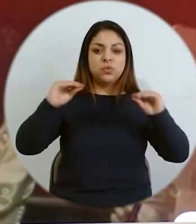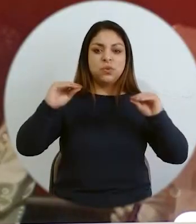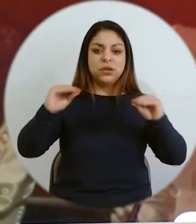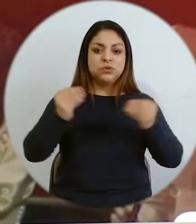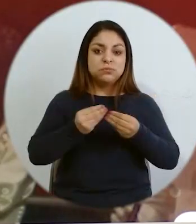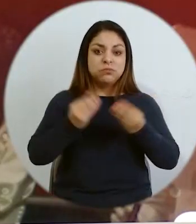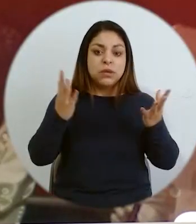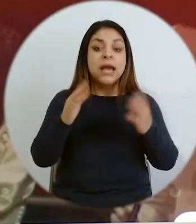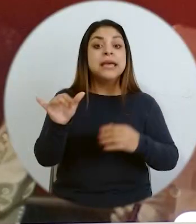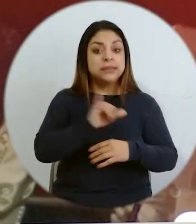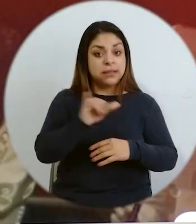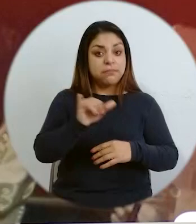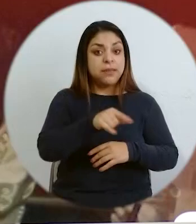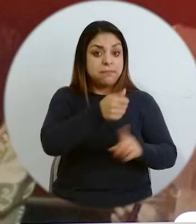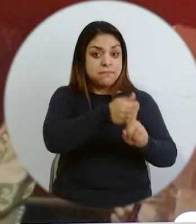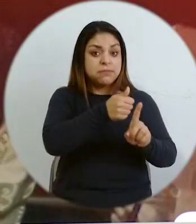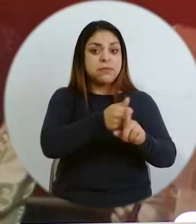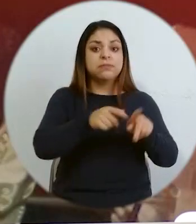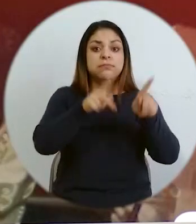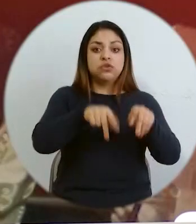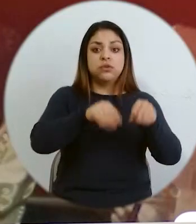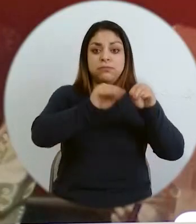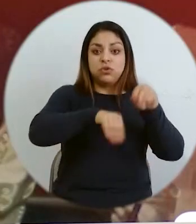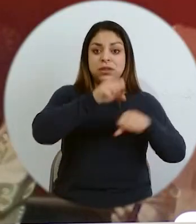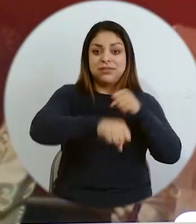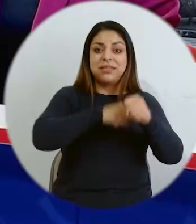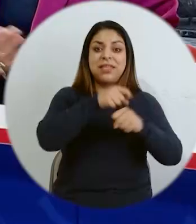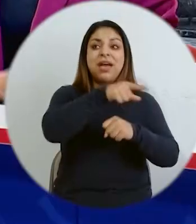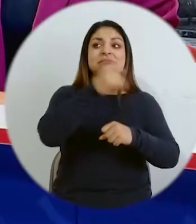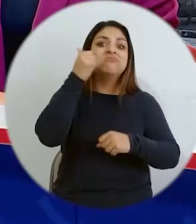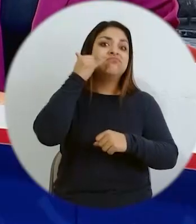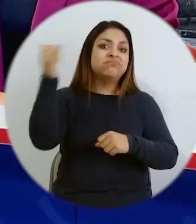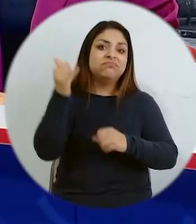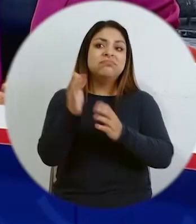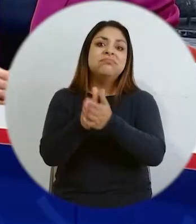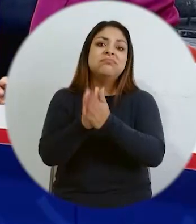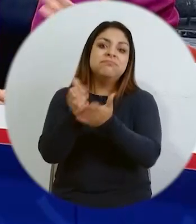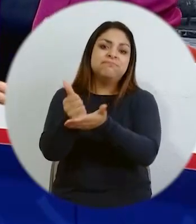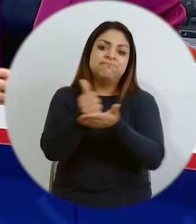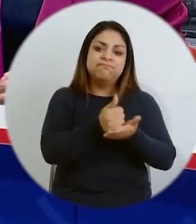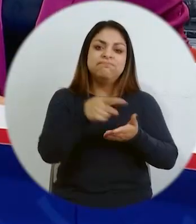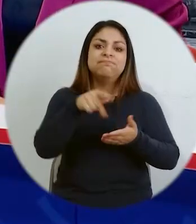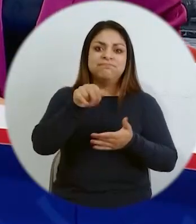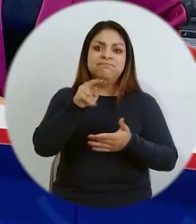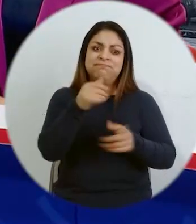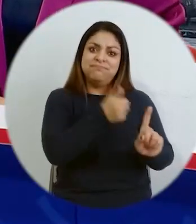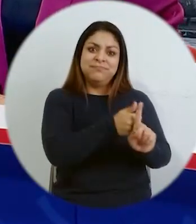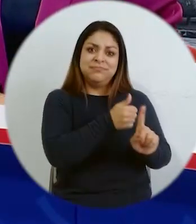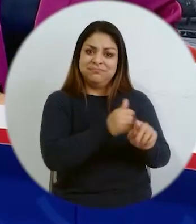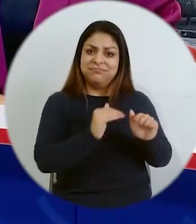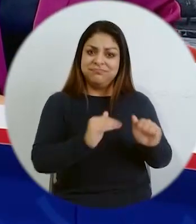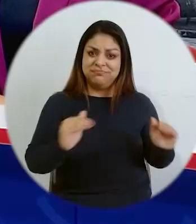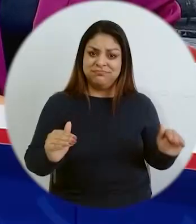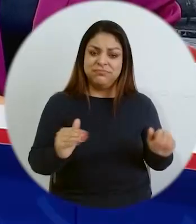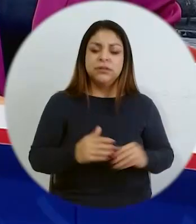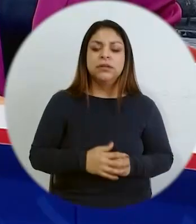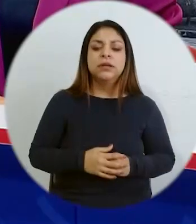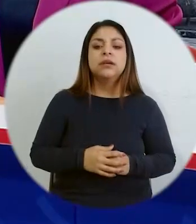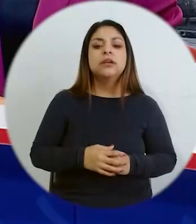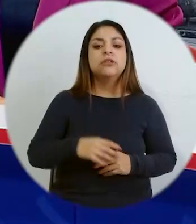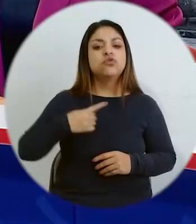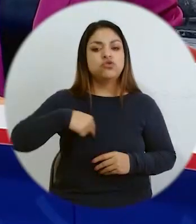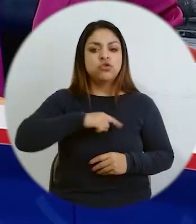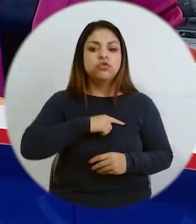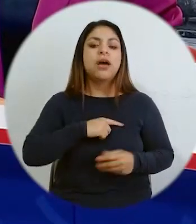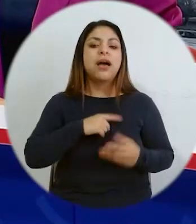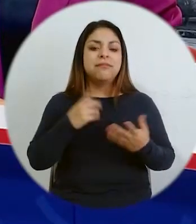Pública, e incluso las mismas personas menores de edad hacen uso de las vías para pedir orientación en el Patronato Nacional de la Infancia,